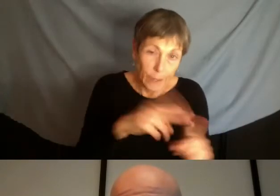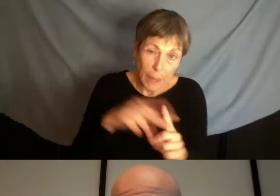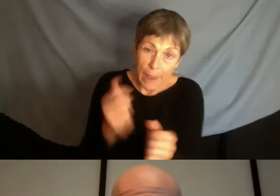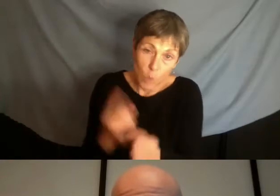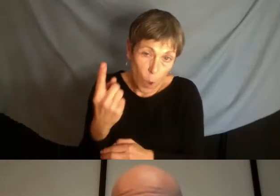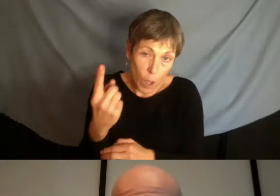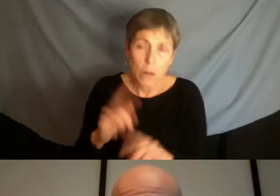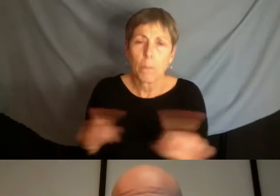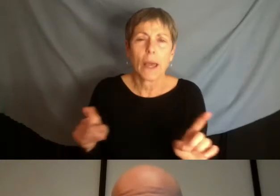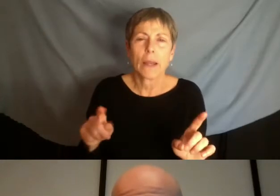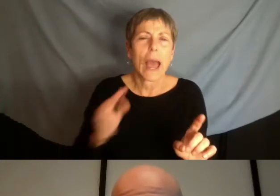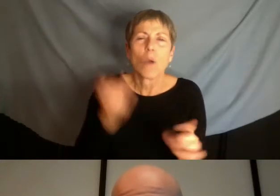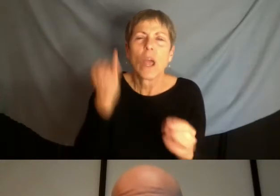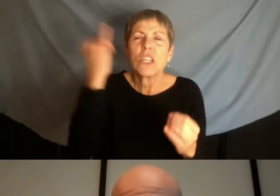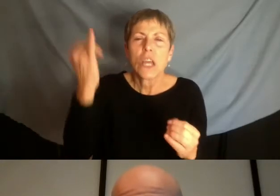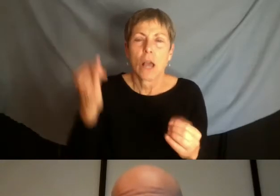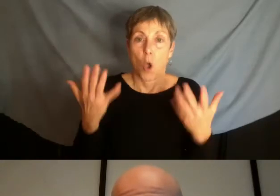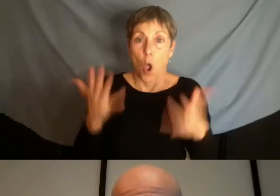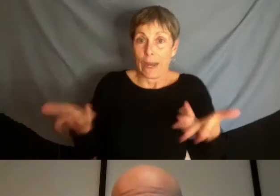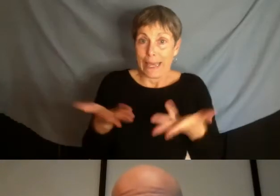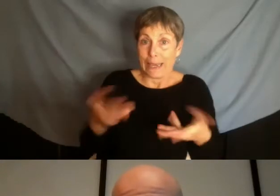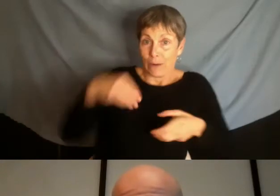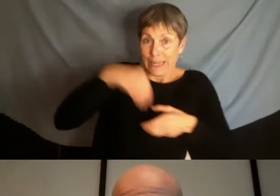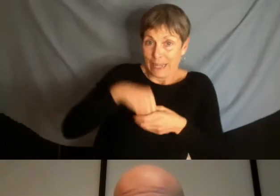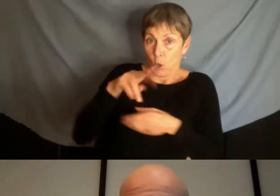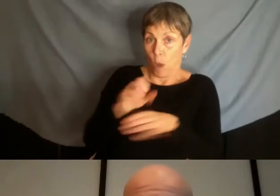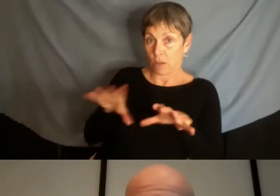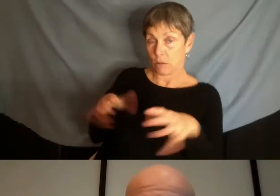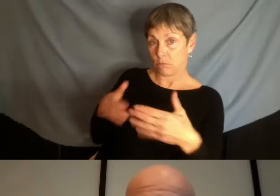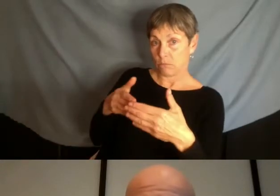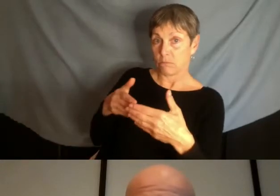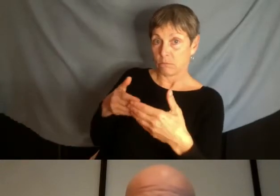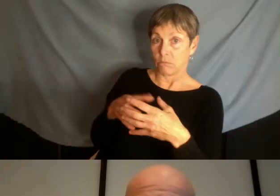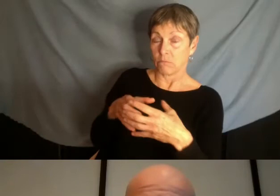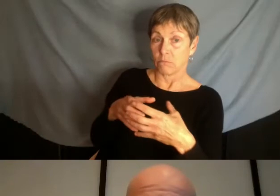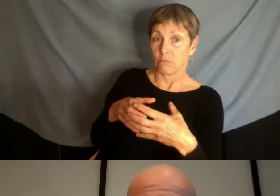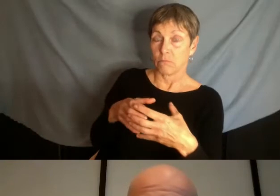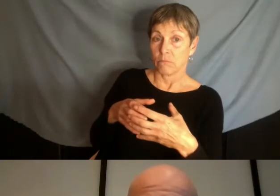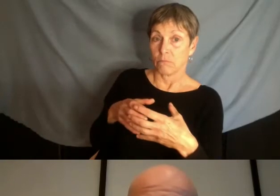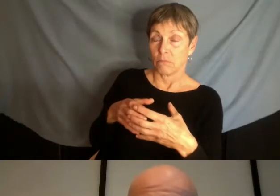es el caso en todos lados, pero simplemente esta idea de que los Estados Unidos